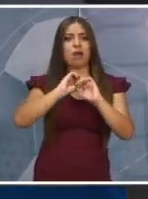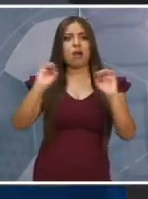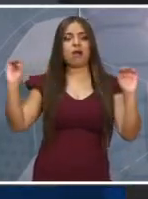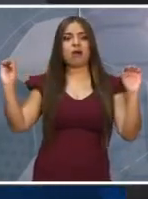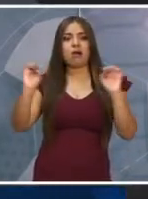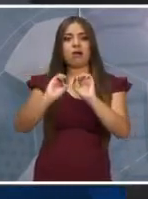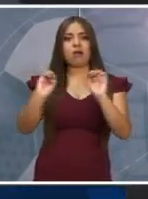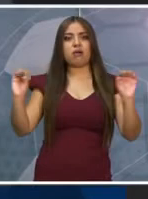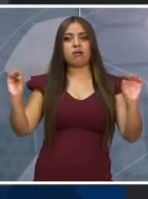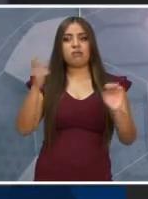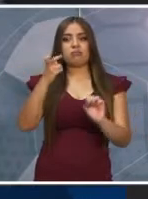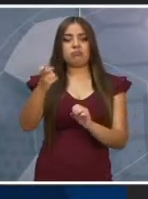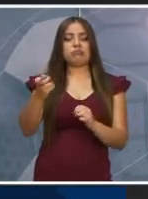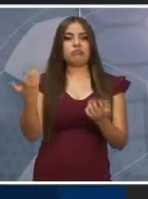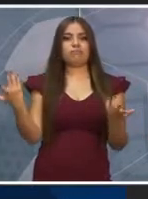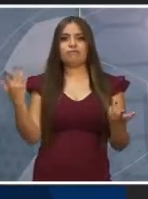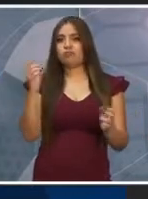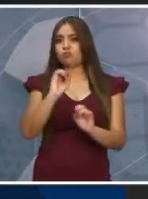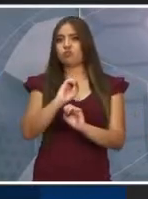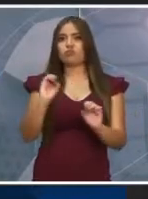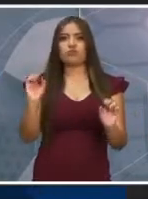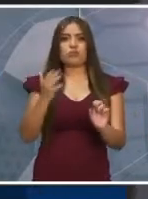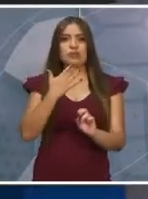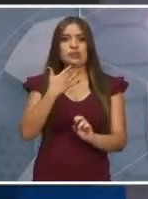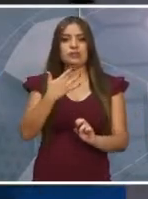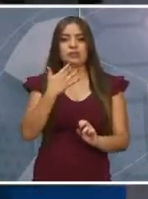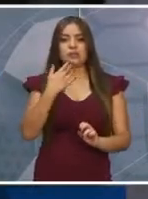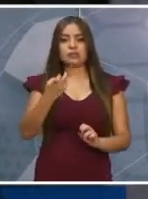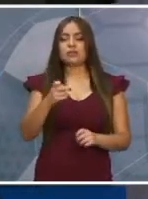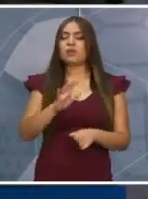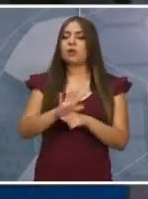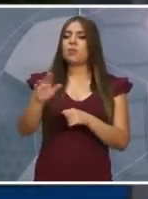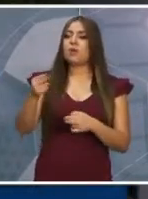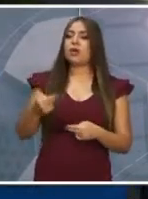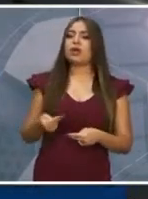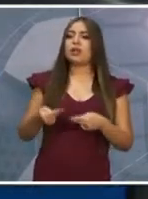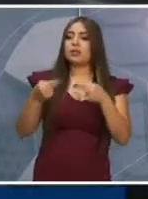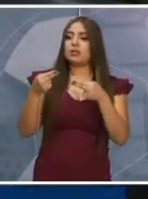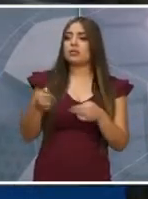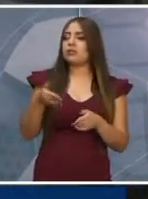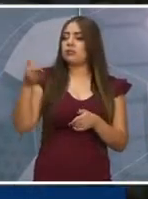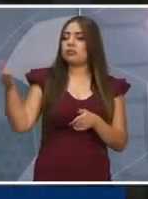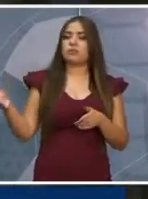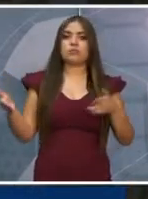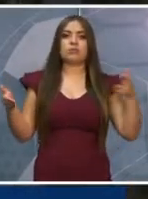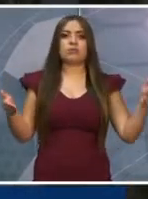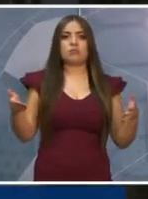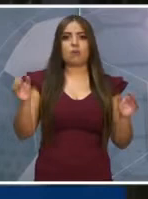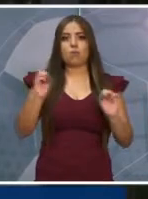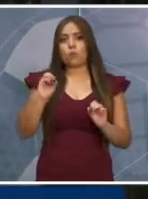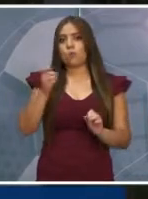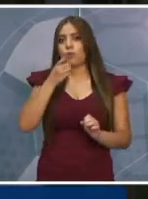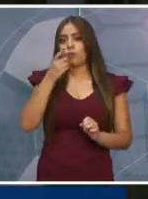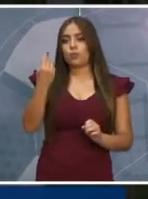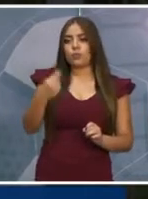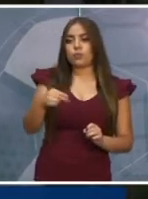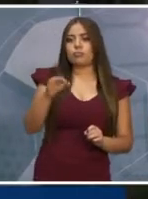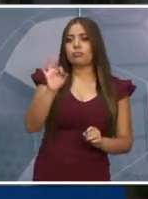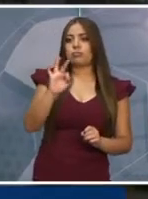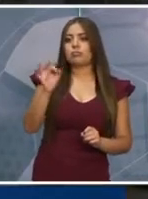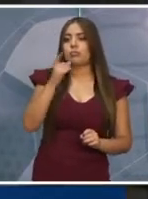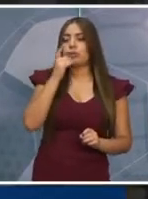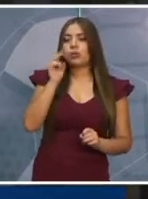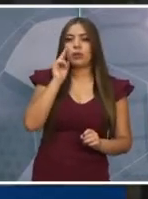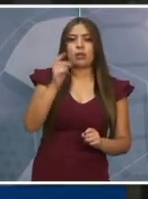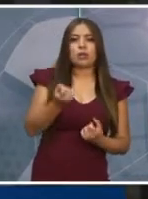este puente peatonal. Rolando, ¿qué comercios hay? Igual, y así no los podemos mencionar, a lo mejor nada más que se puedan ver en la toma